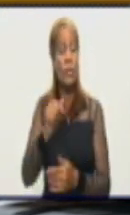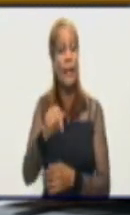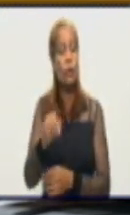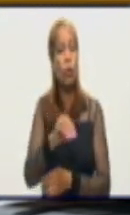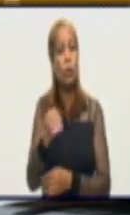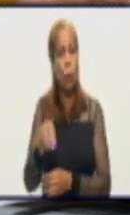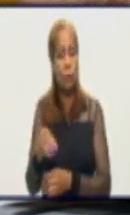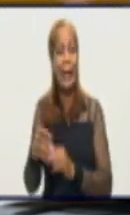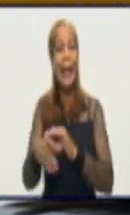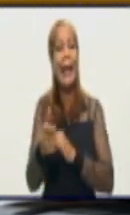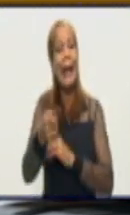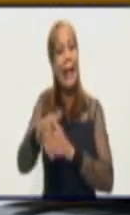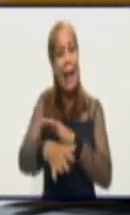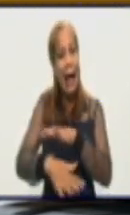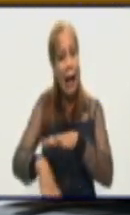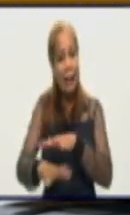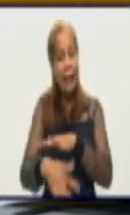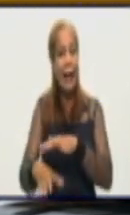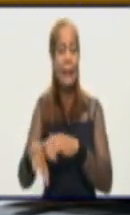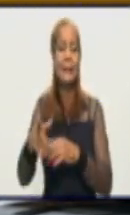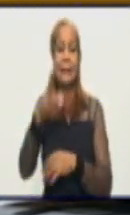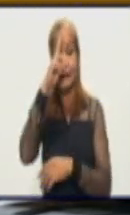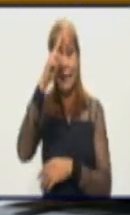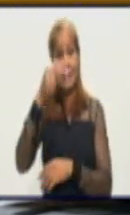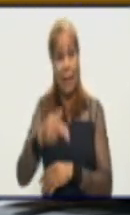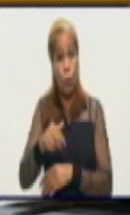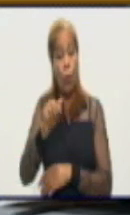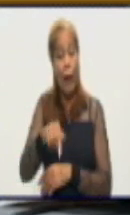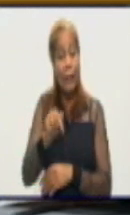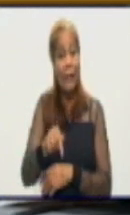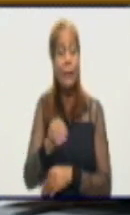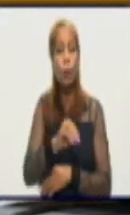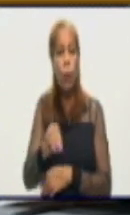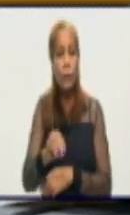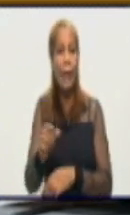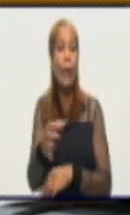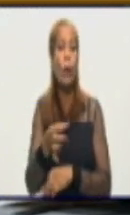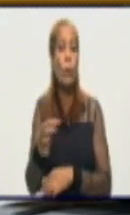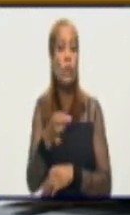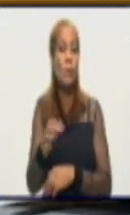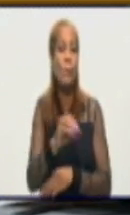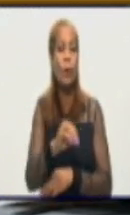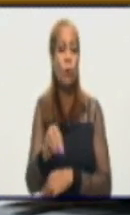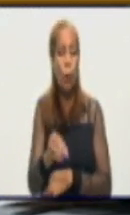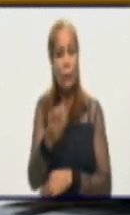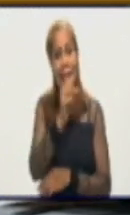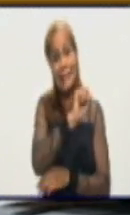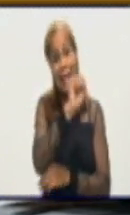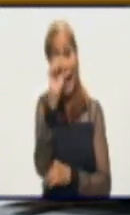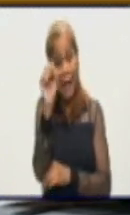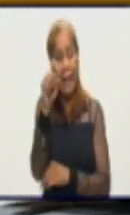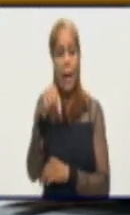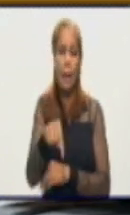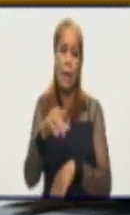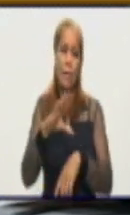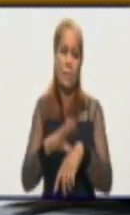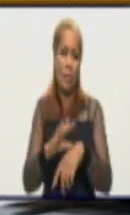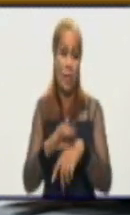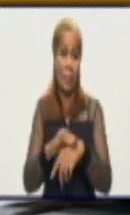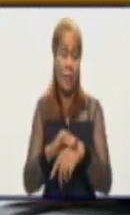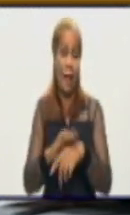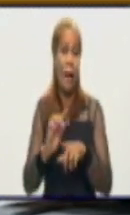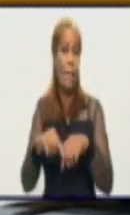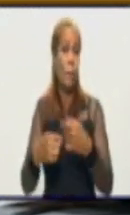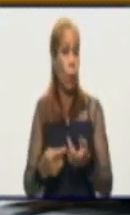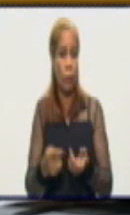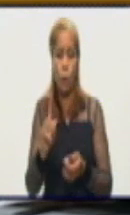en las localidades, es en los municipios donde se gana esta batalla. Porque por muchas medidas de manera global que nosotros querramos